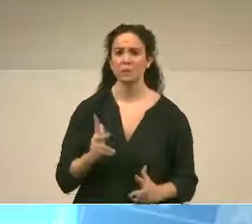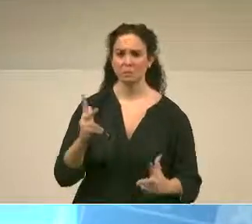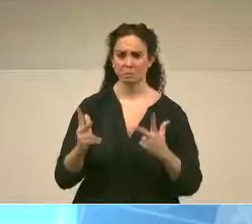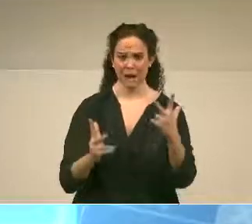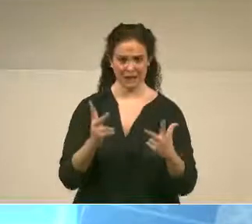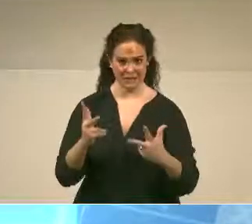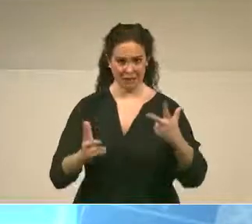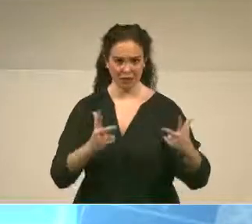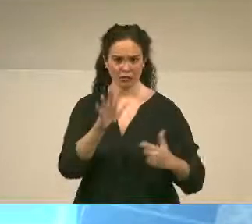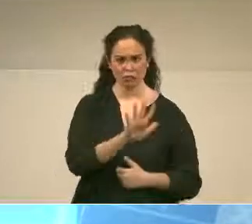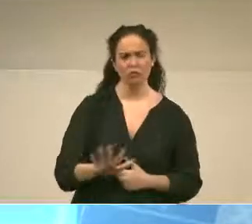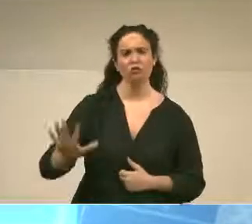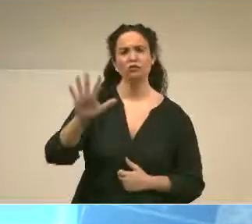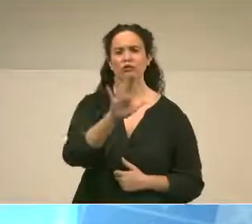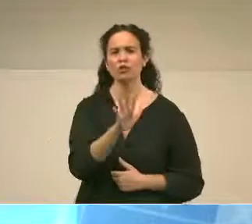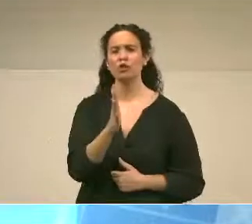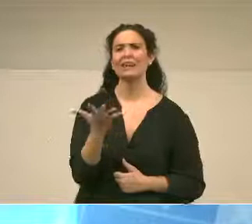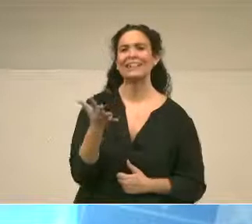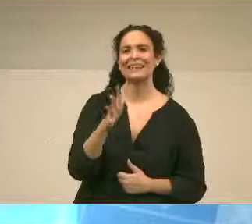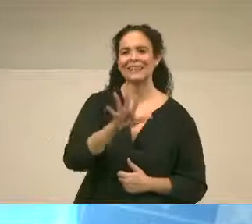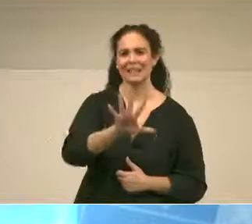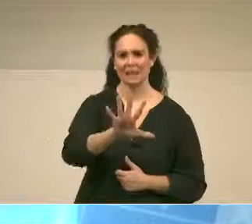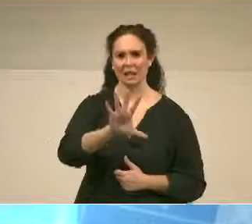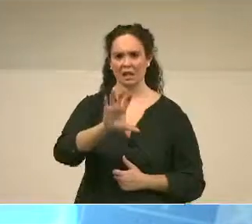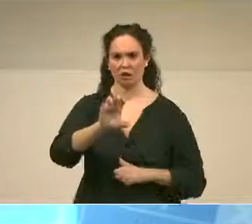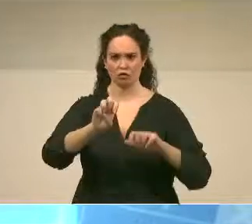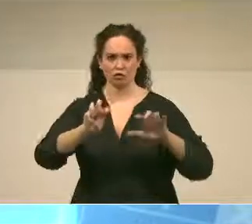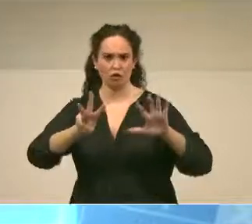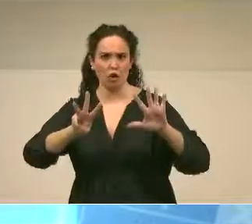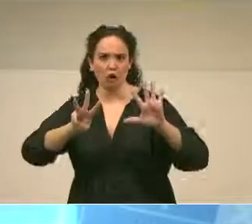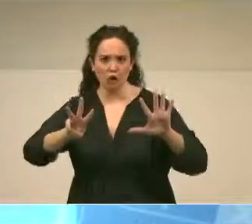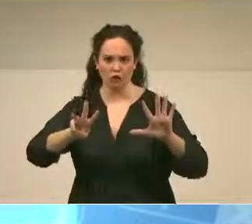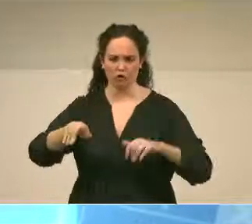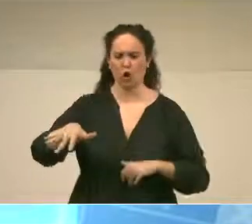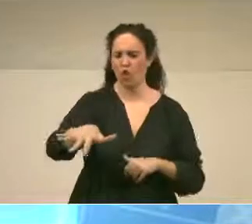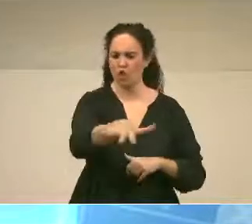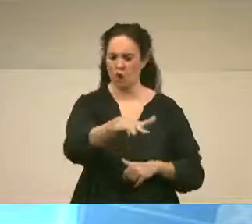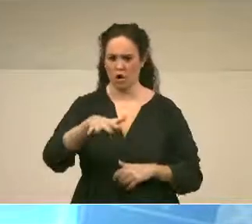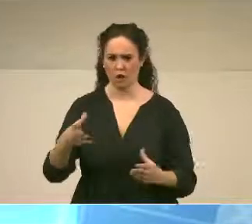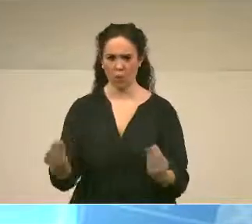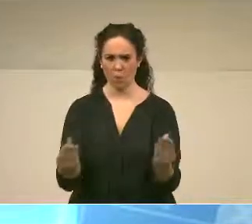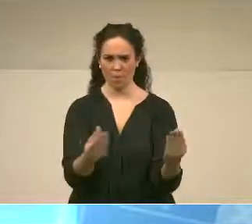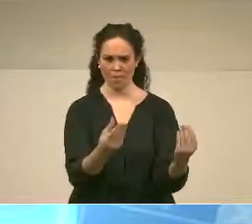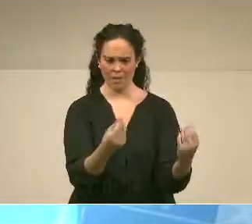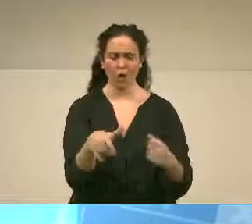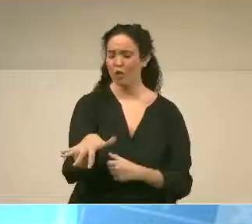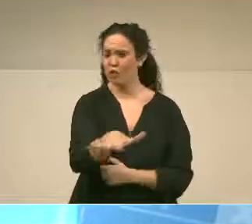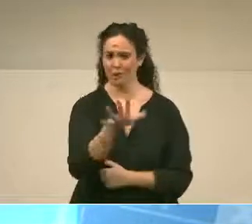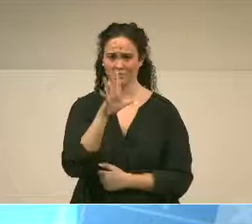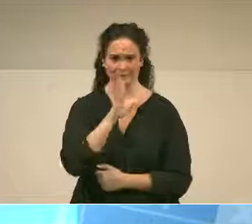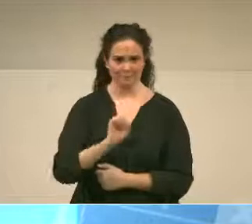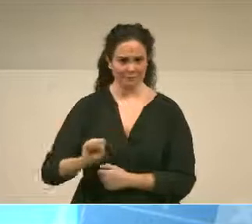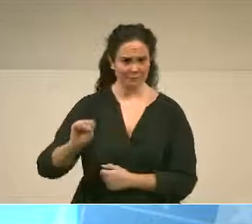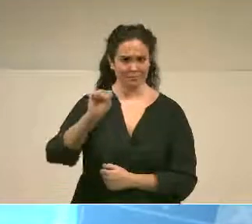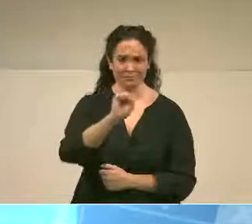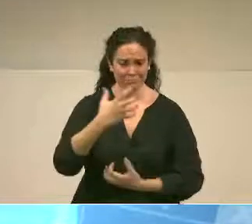508 ezegune ditugu, bereziki espazio ikaragarriak eta oso ezagutza